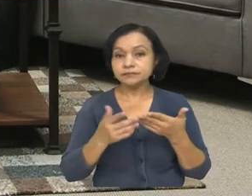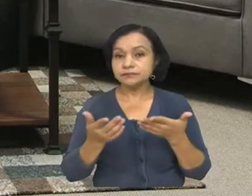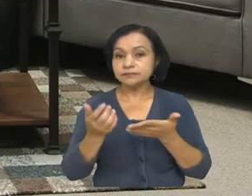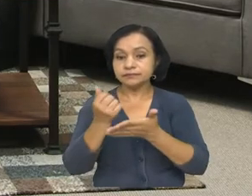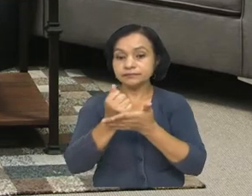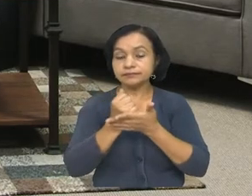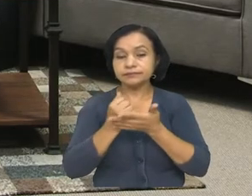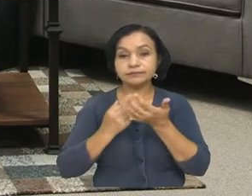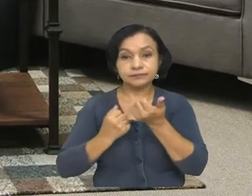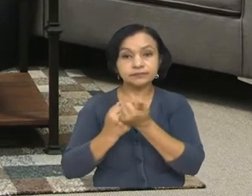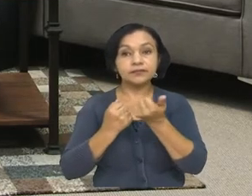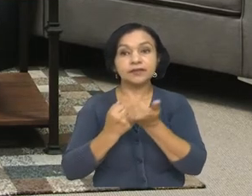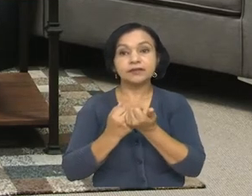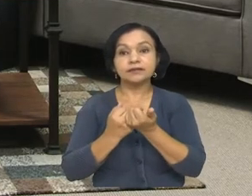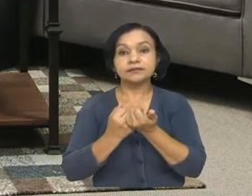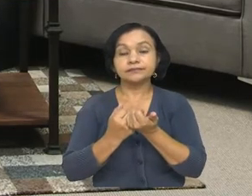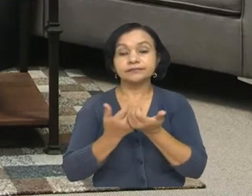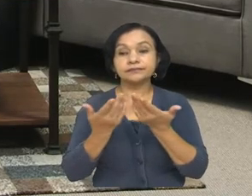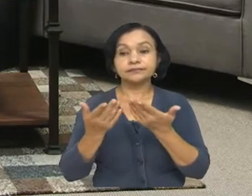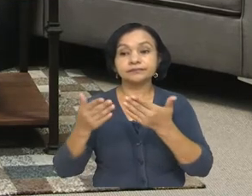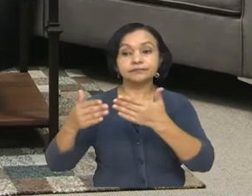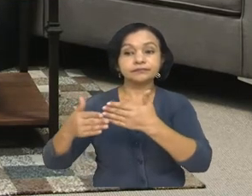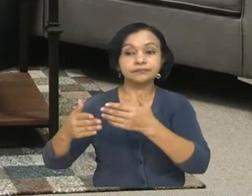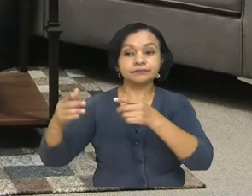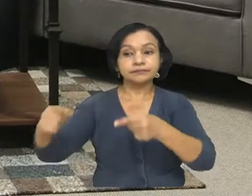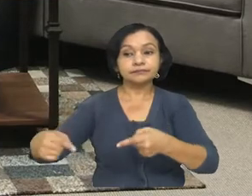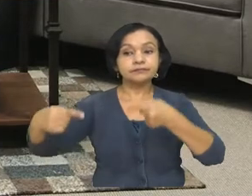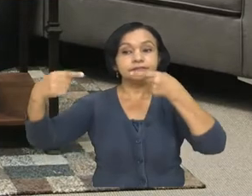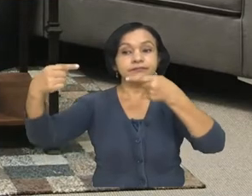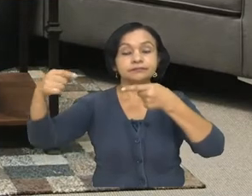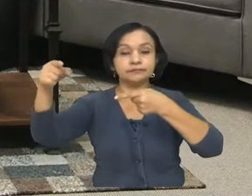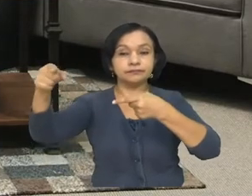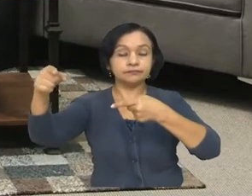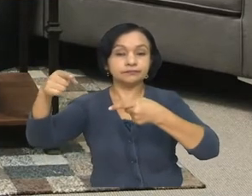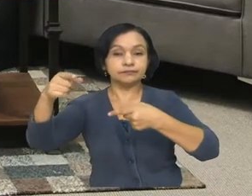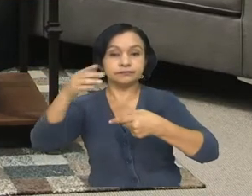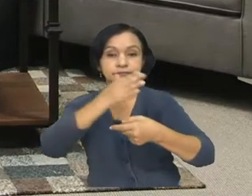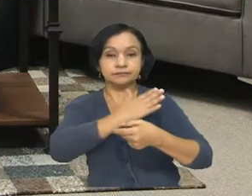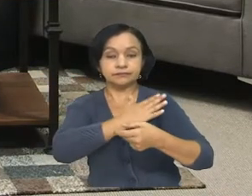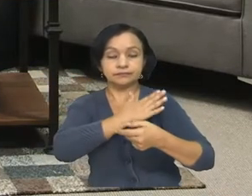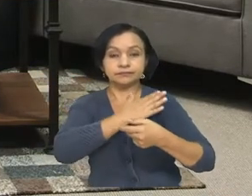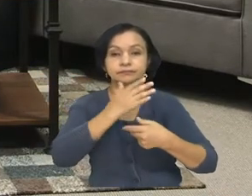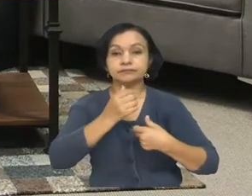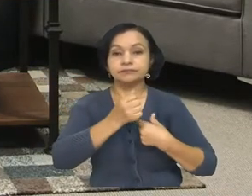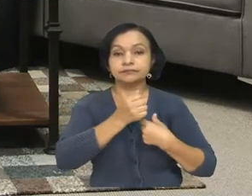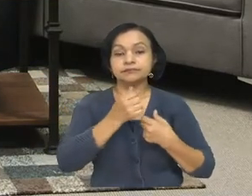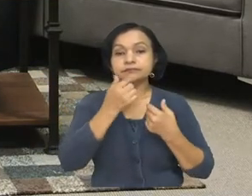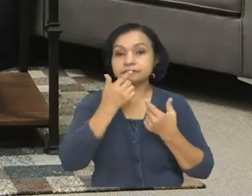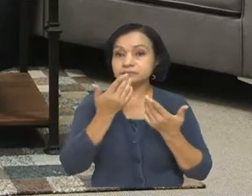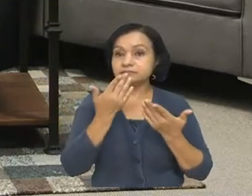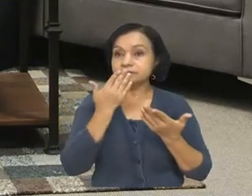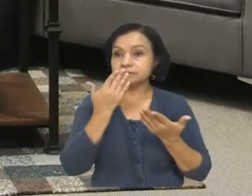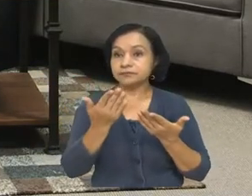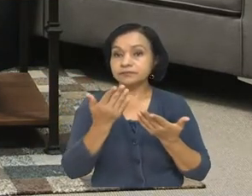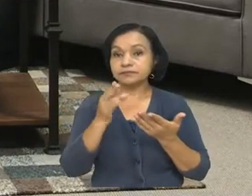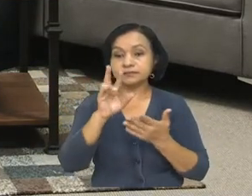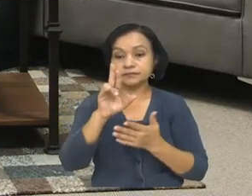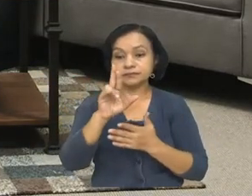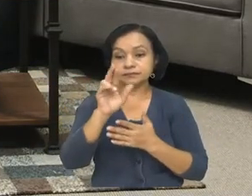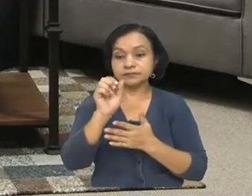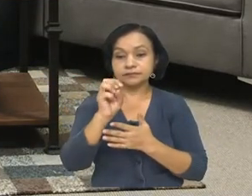que hacían un contrapeso más fuerte a la Guardia. Bueno, muy interesante, don Ramón,